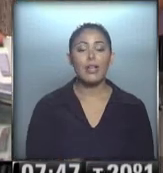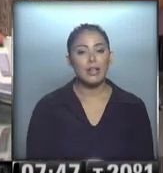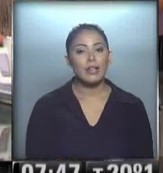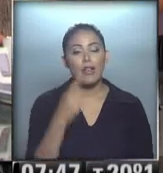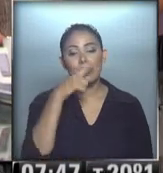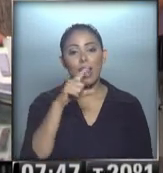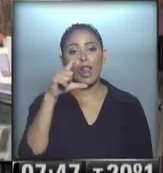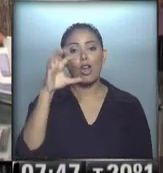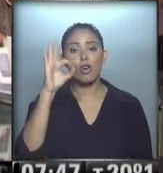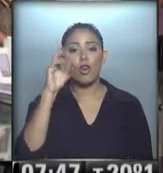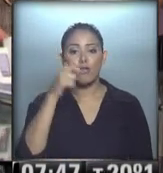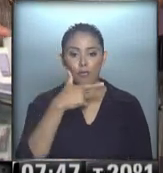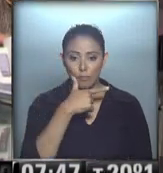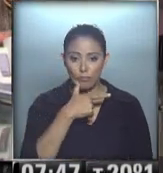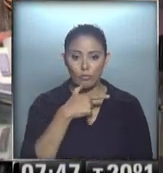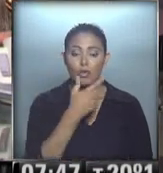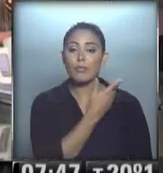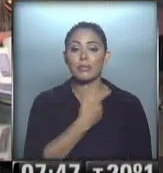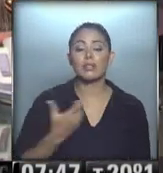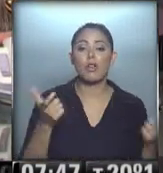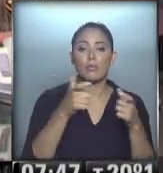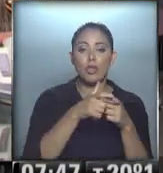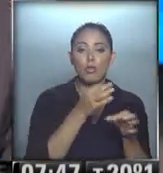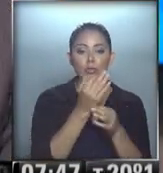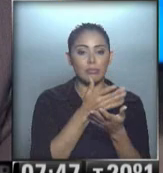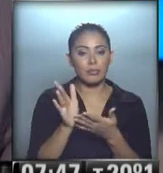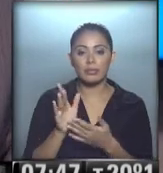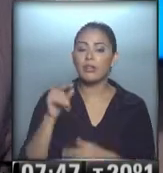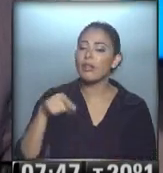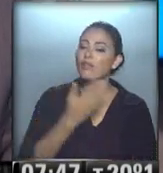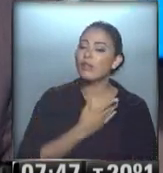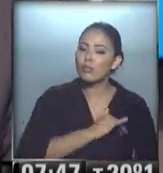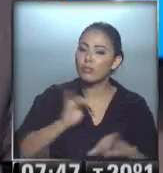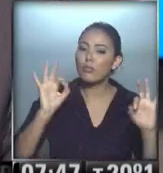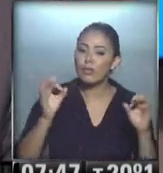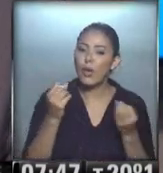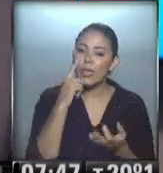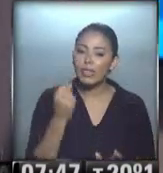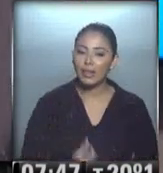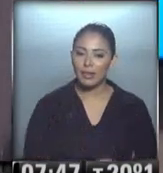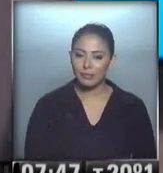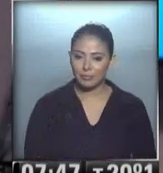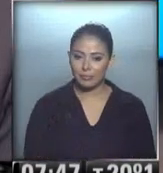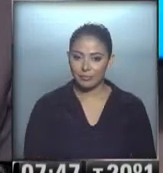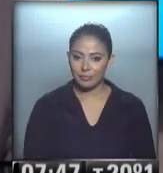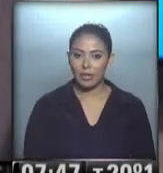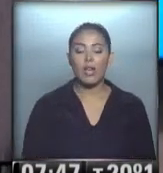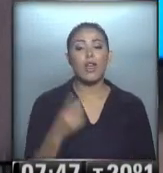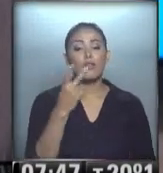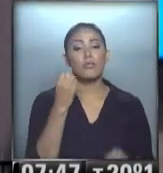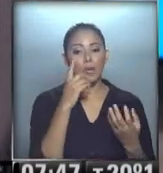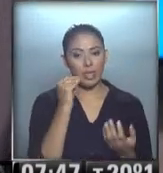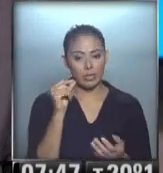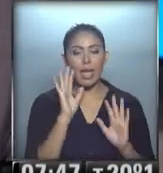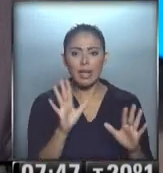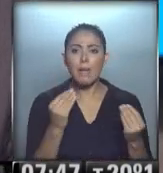Finalmente, Cobo se quedó sin la presidencia de la Comisión de Educación. Fue vetado. Fernando Fracchelli con todos los detalles. Buen día. Alejandro, Patricia, buen día. Fue